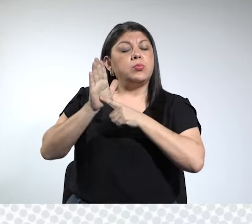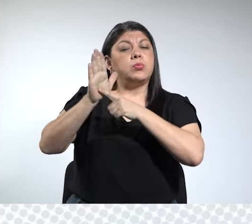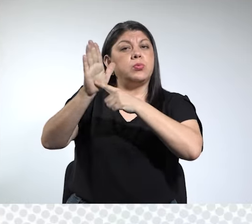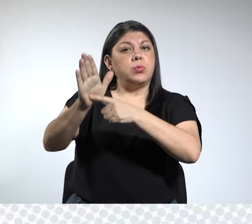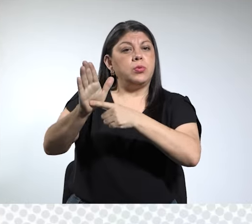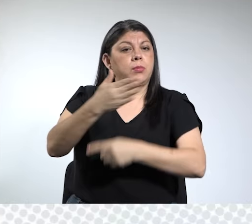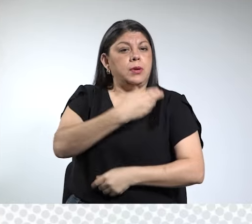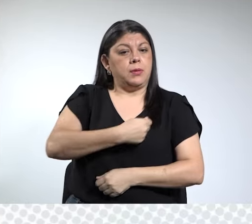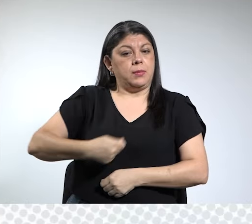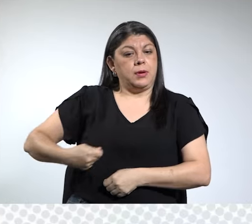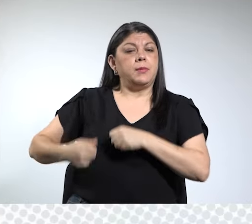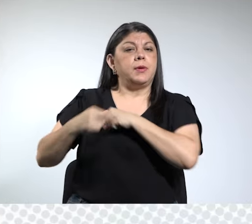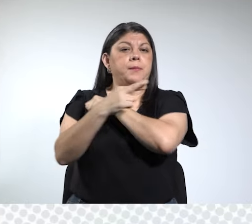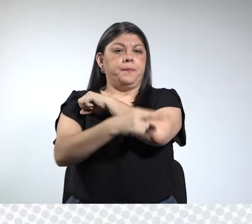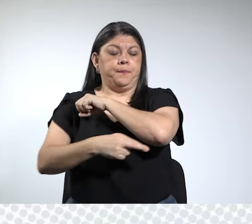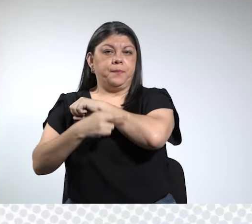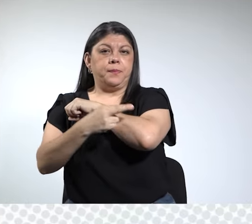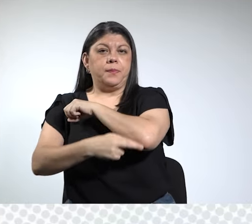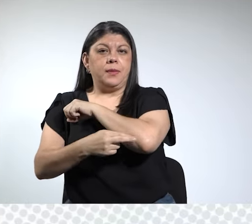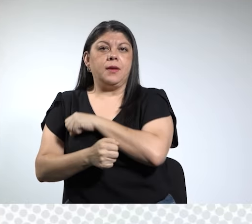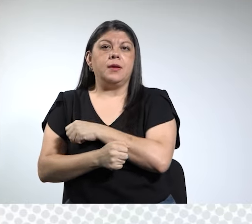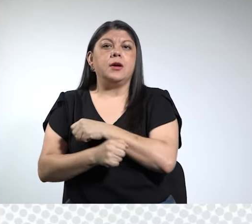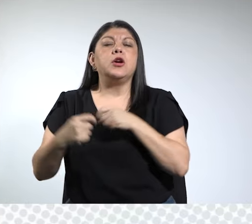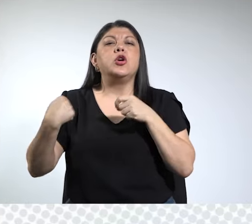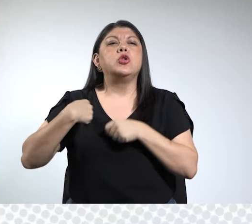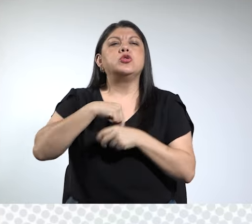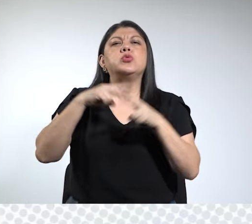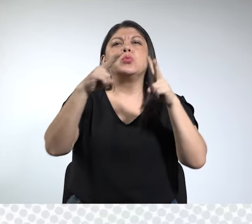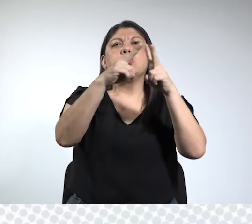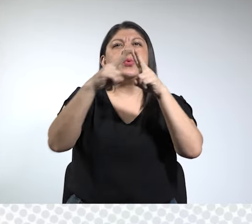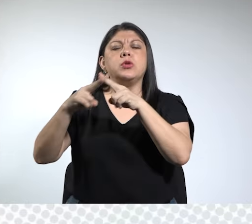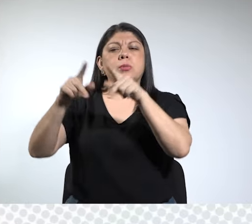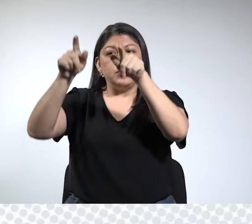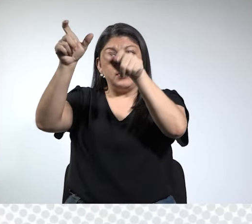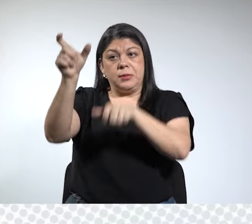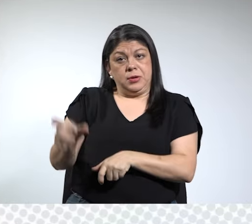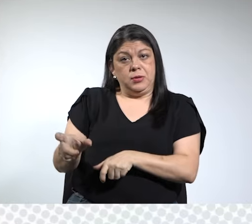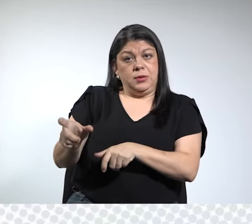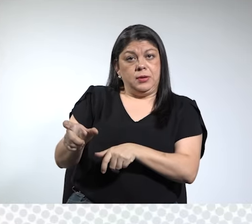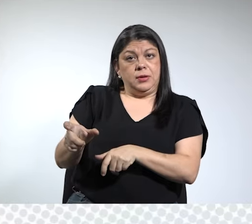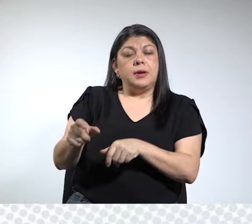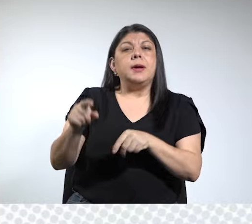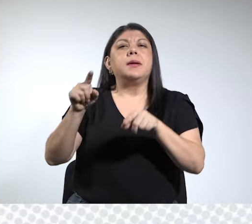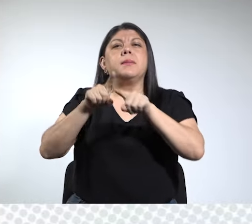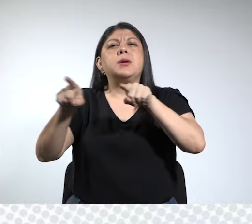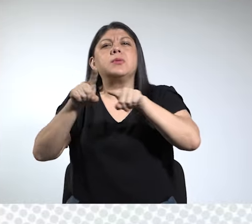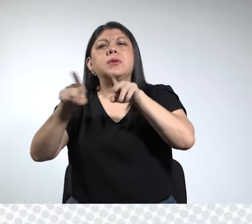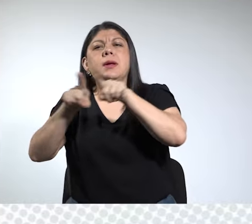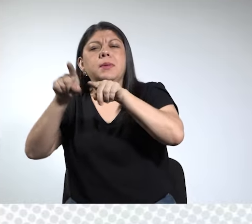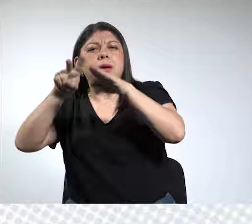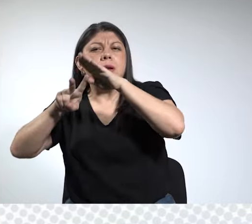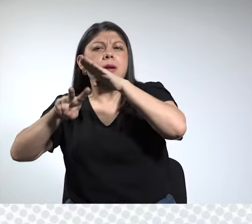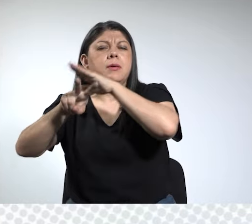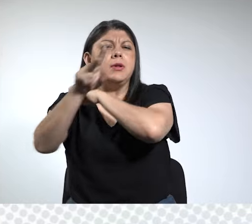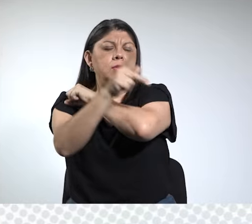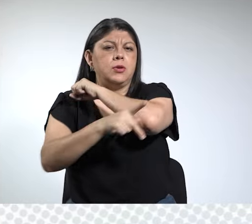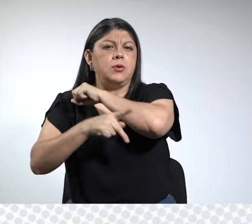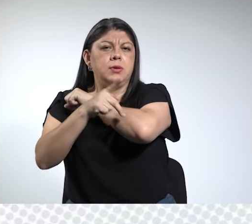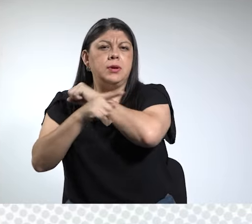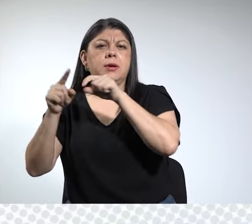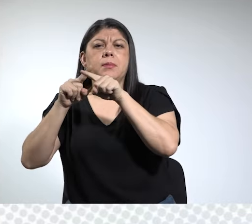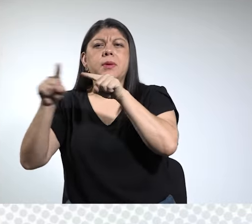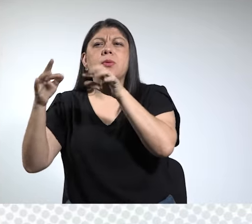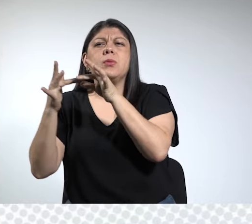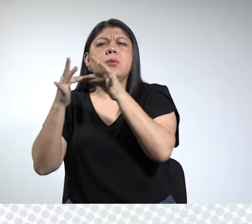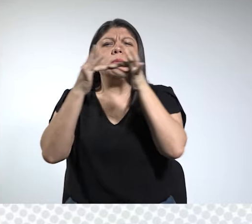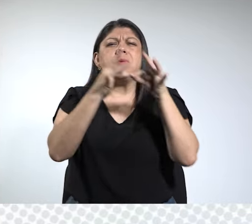nombre para alcanzar la presidencia de la República. Conoceremos no solo a las personas, sino también la visión que tienen para el país y sobre